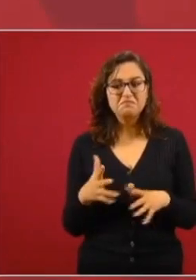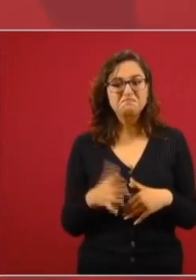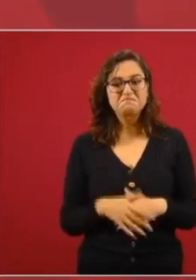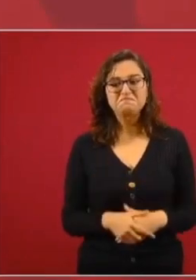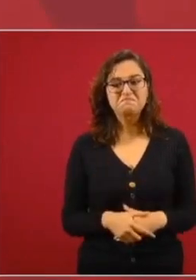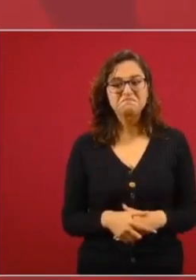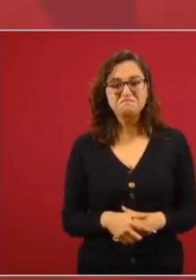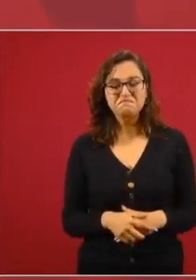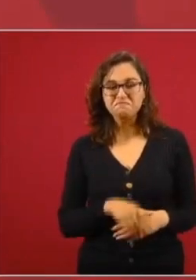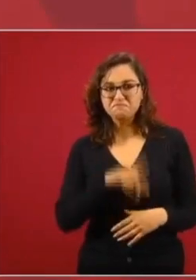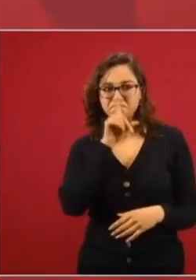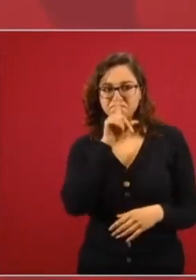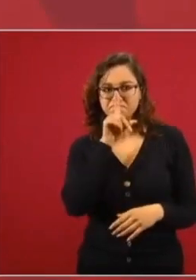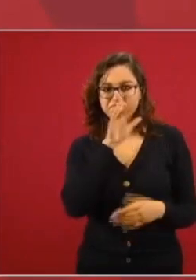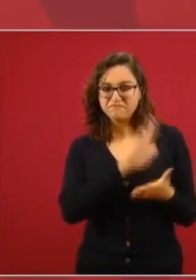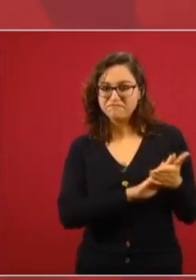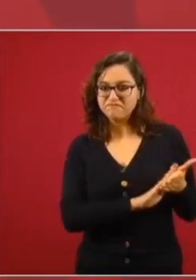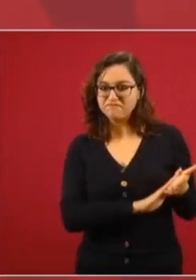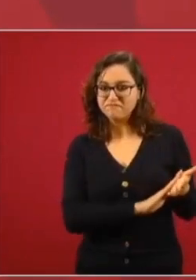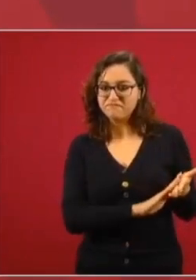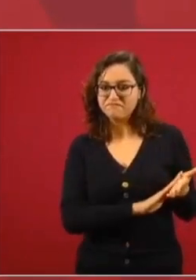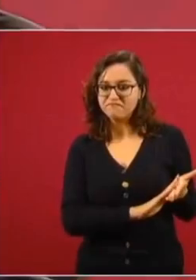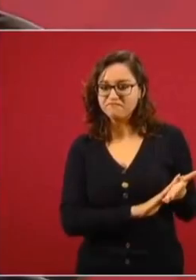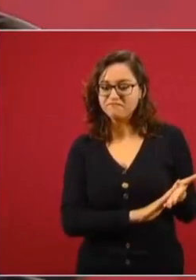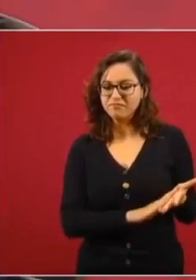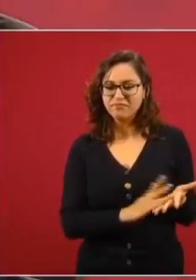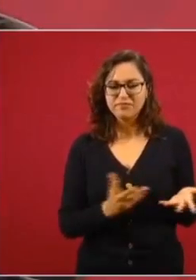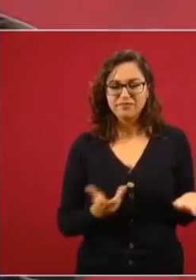no se conocieron. Entonces, ¿por qué